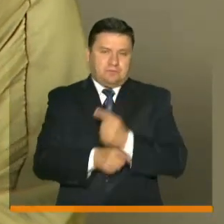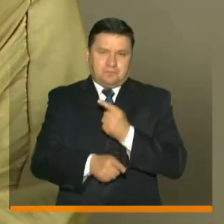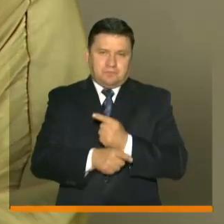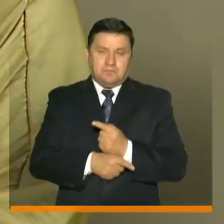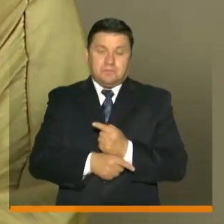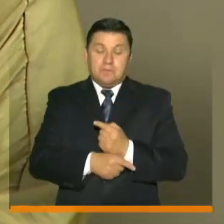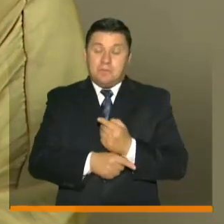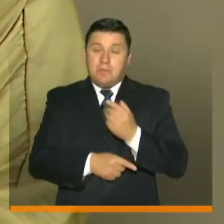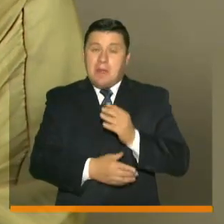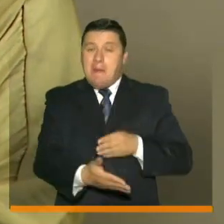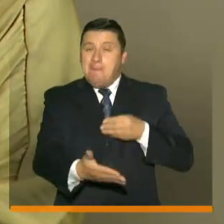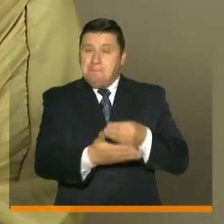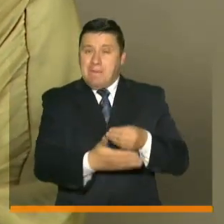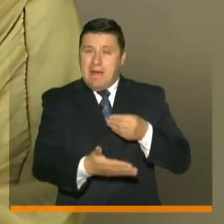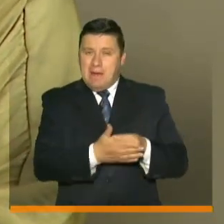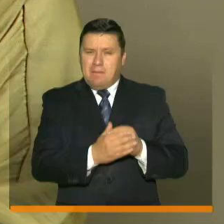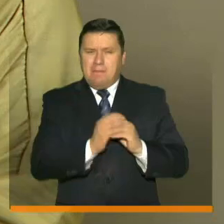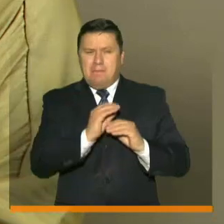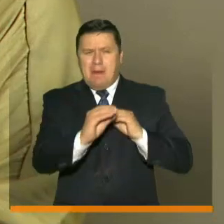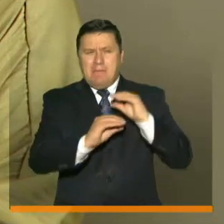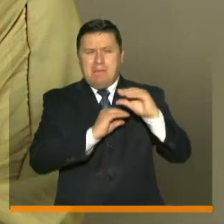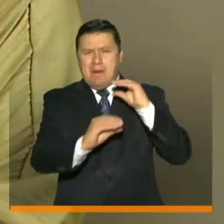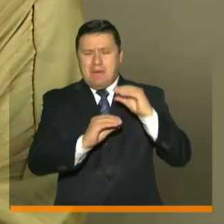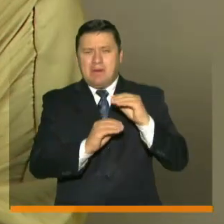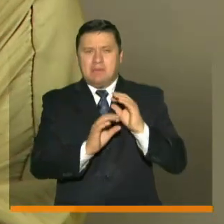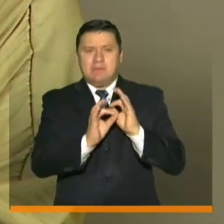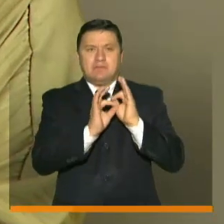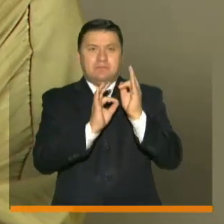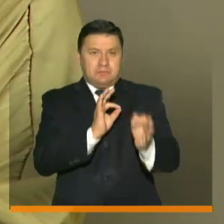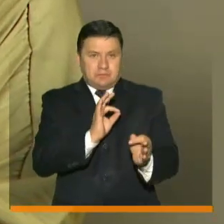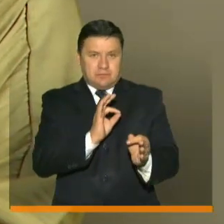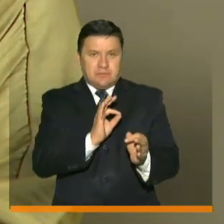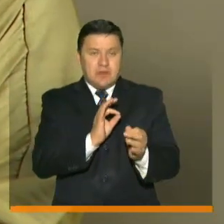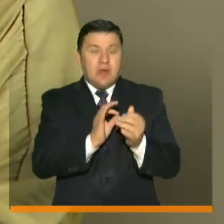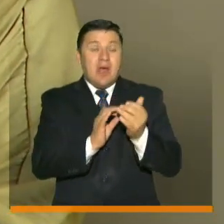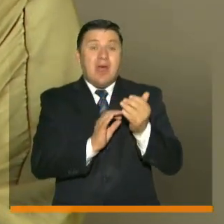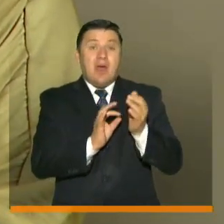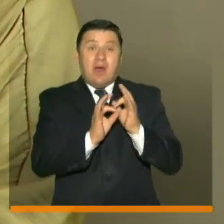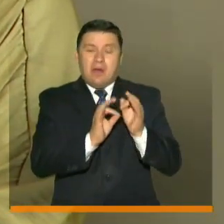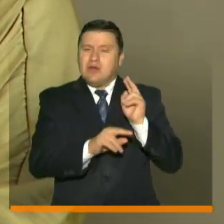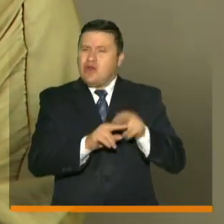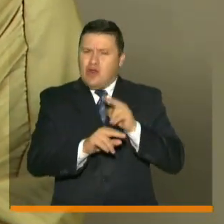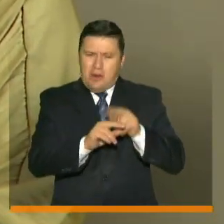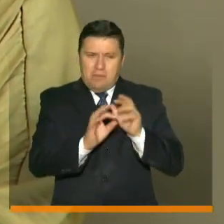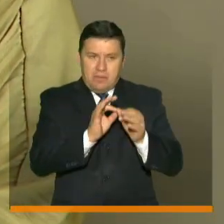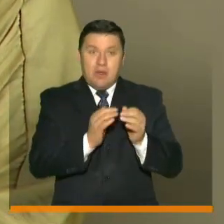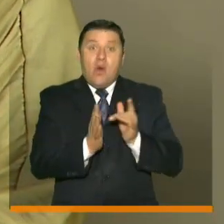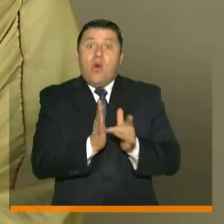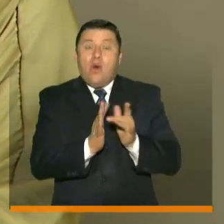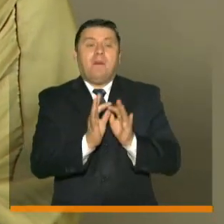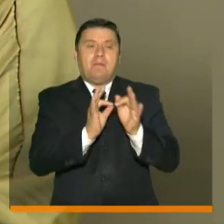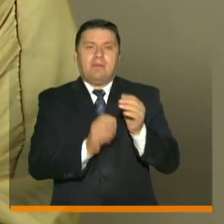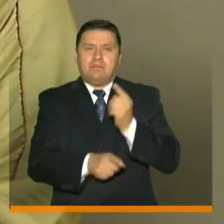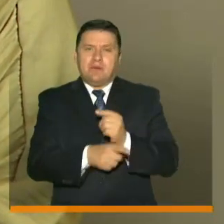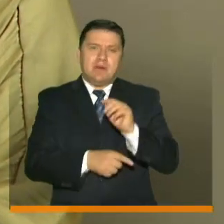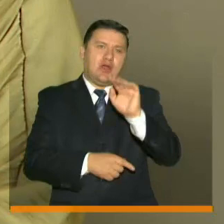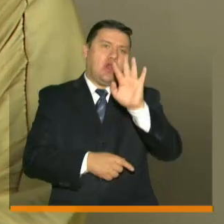que tuvimos de los pagos que se dispersaron, tanto el giro ordinario como el extraordinario de Familias en Acción, tuvo una efectividad